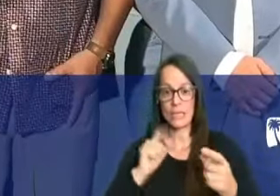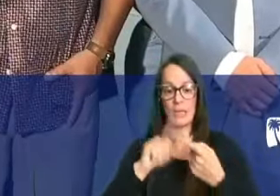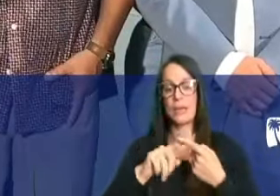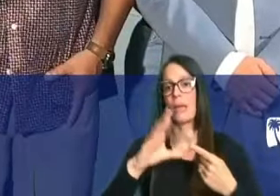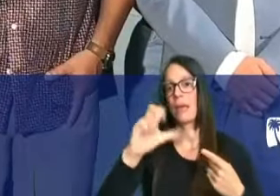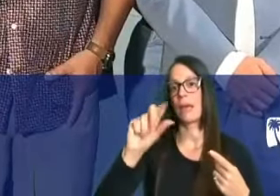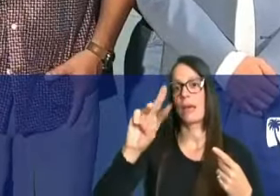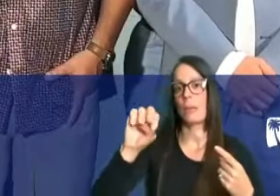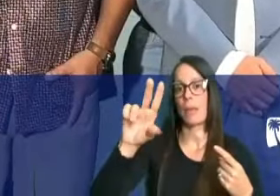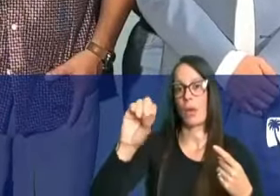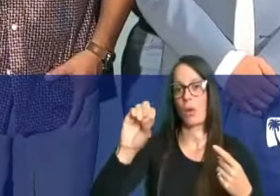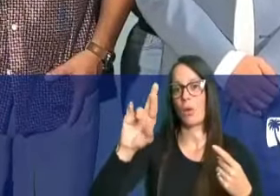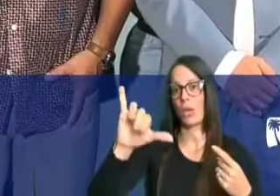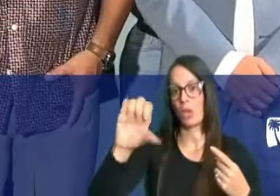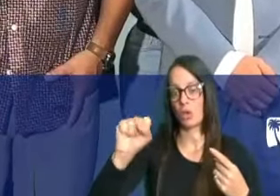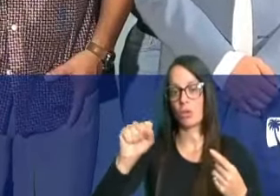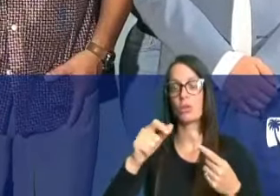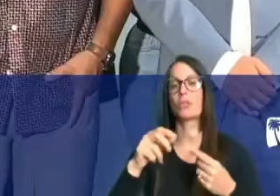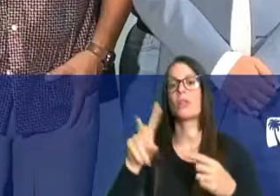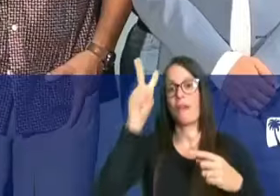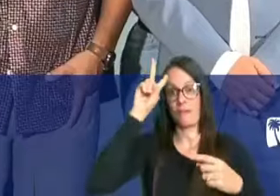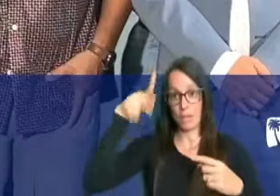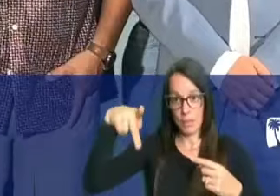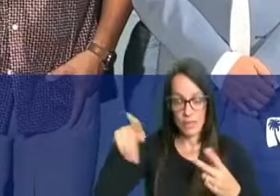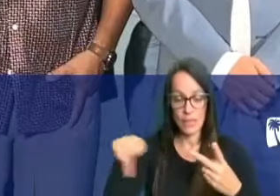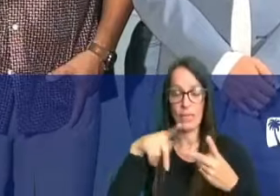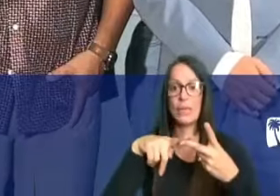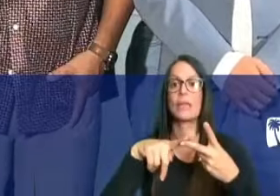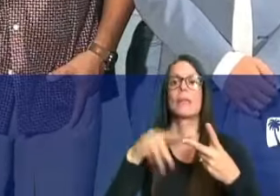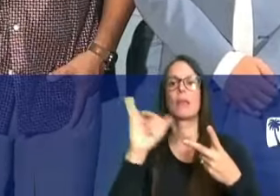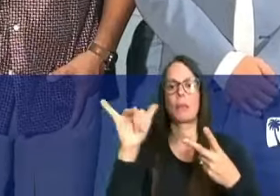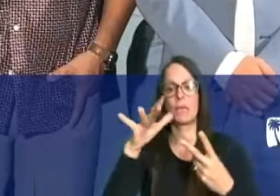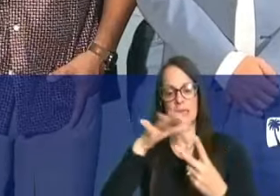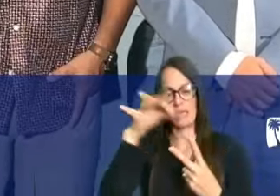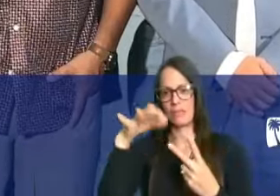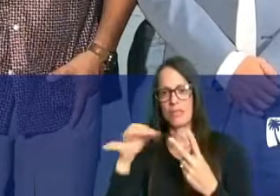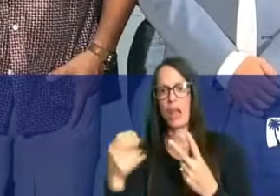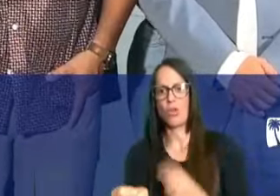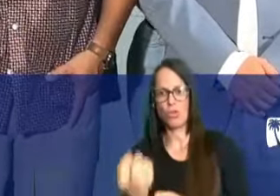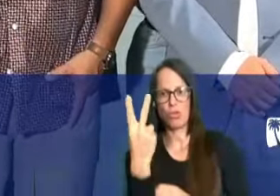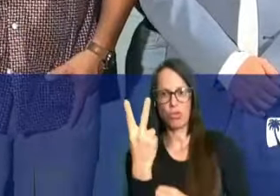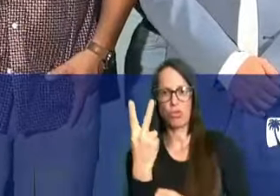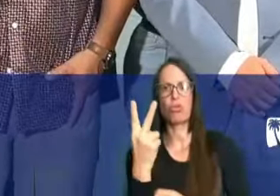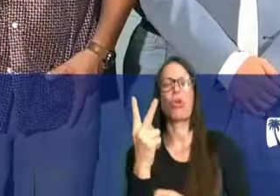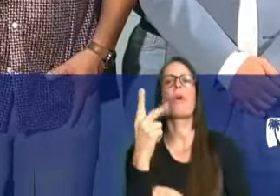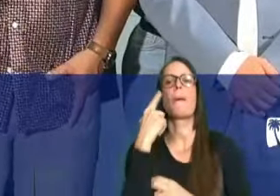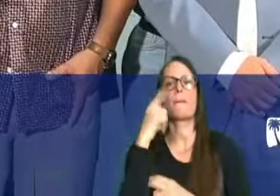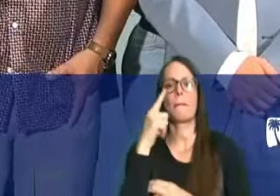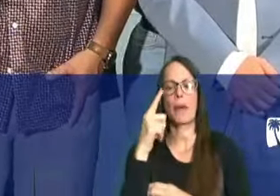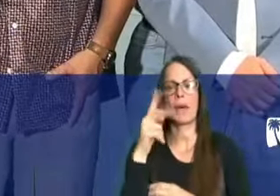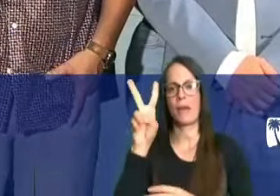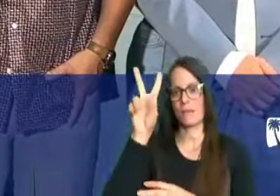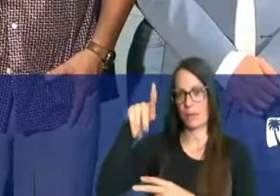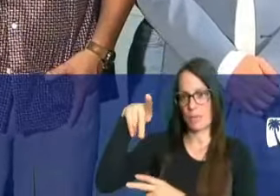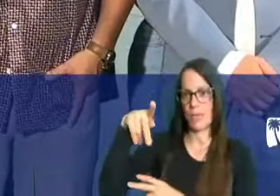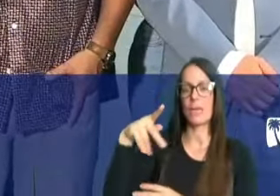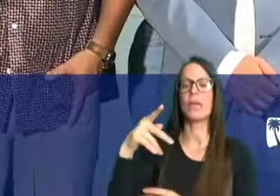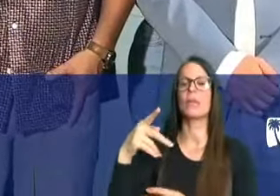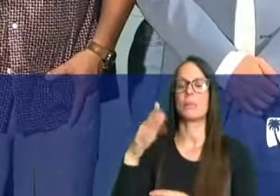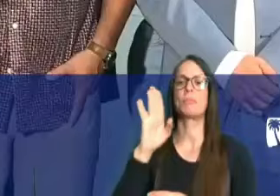como vicepresidente ahí también se seleccionó tener dos vicepresidencias en el senado de Puerto Rico una de las cuales será ocupada por una